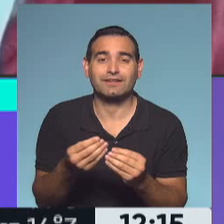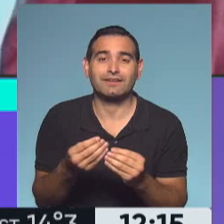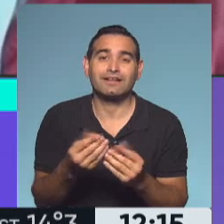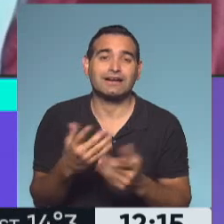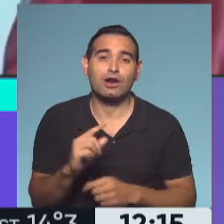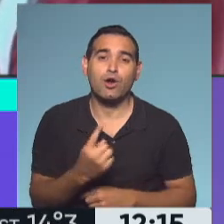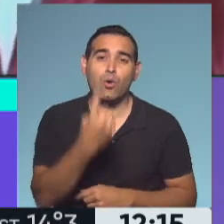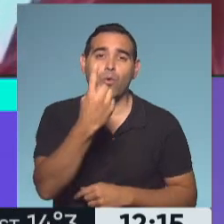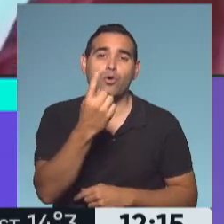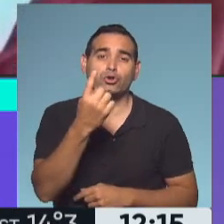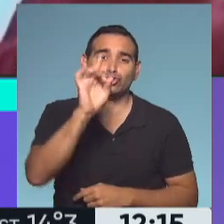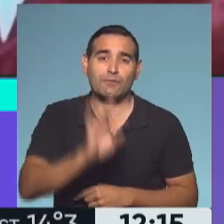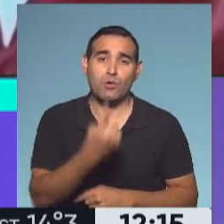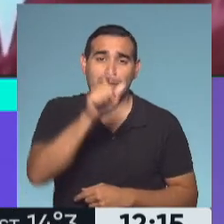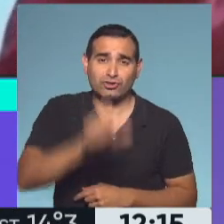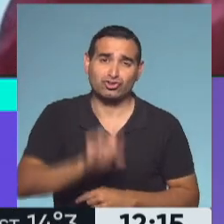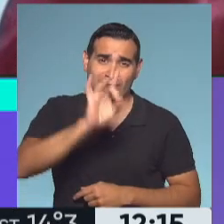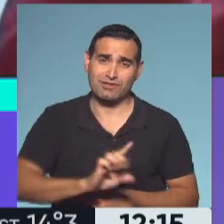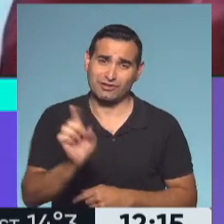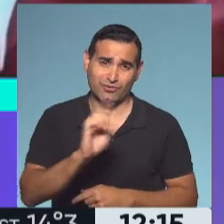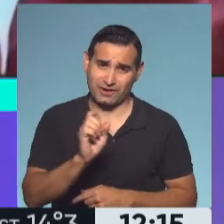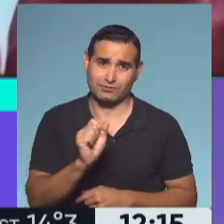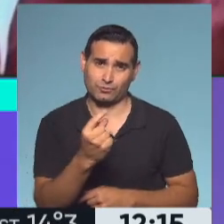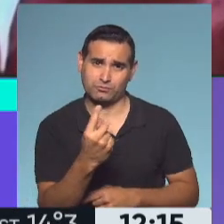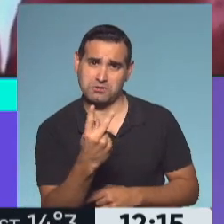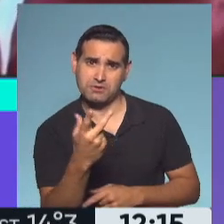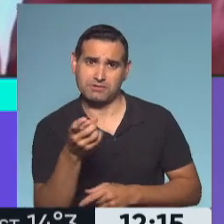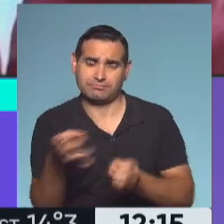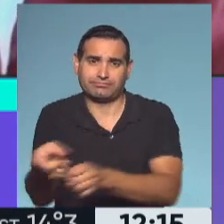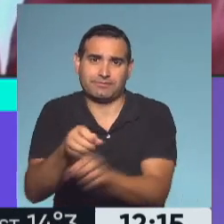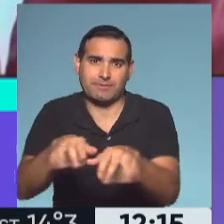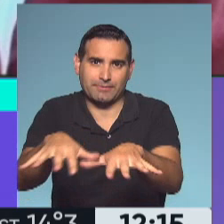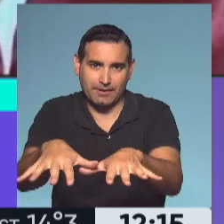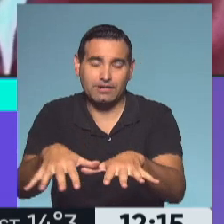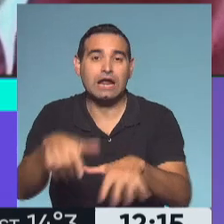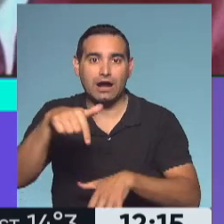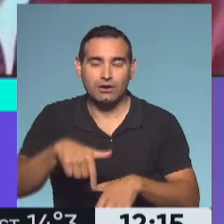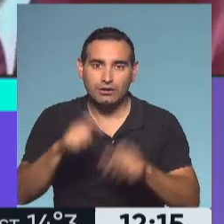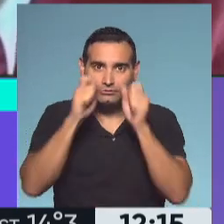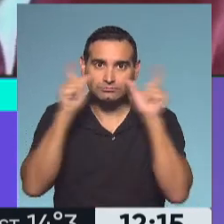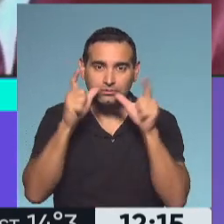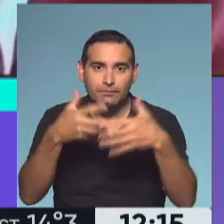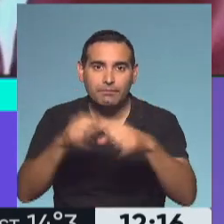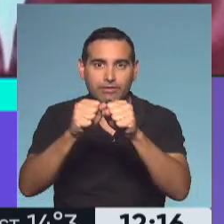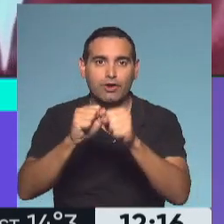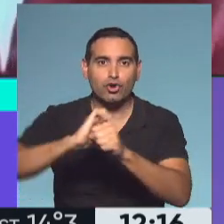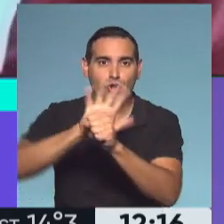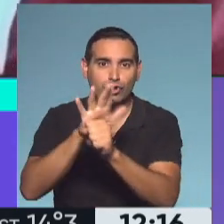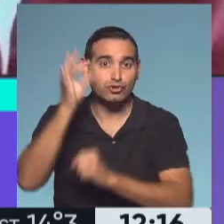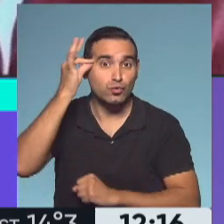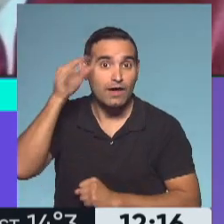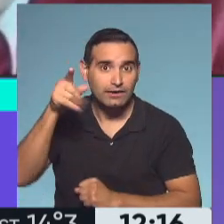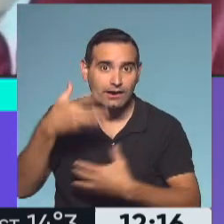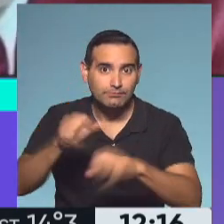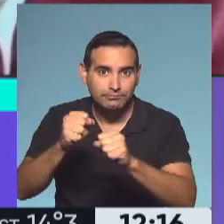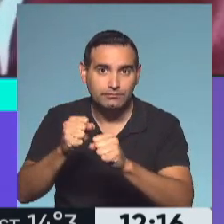de un ingreso. Así que bueno, esperemos que a pesar de tener la alarma de haberla detectado, la variante de Sudáfrica, no